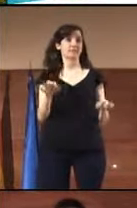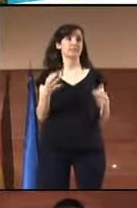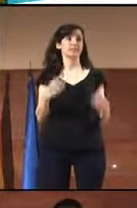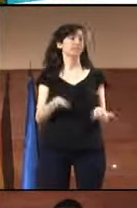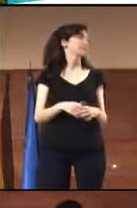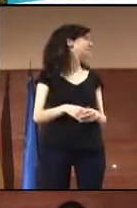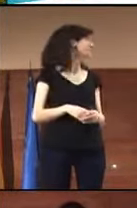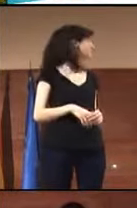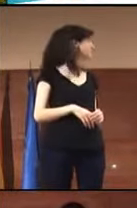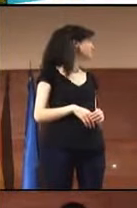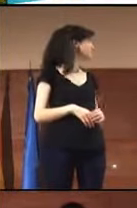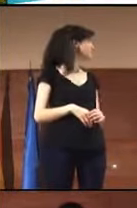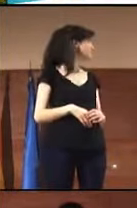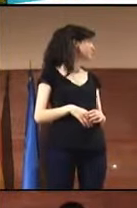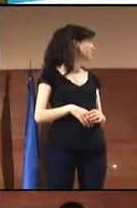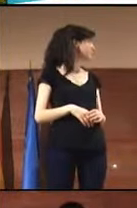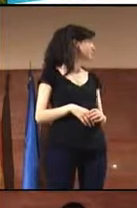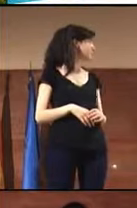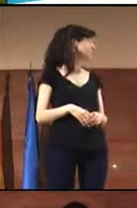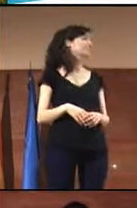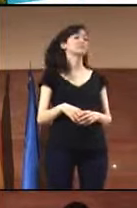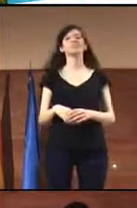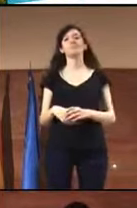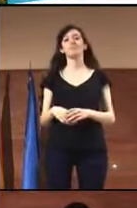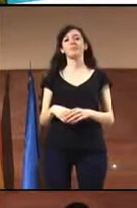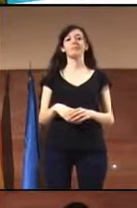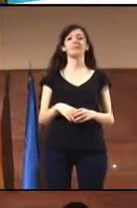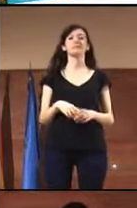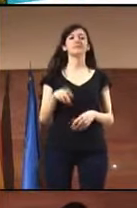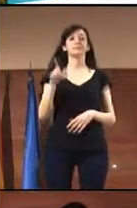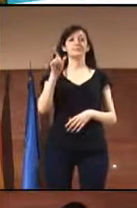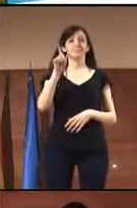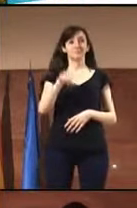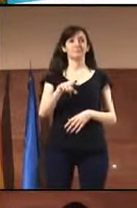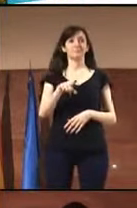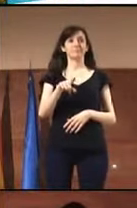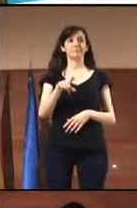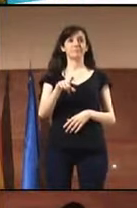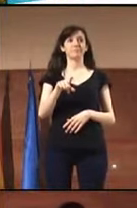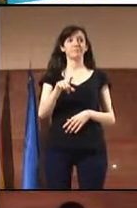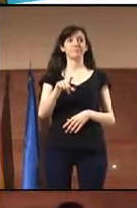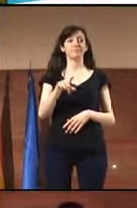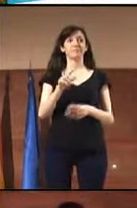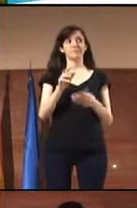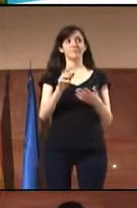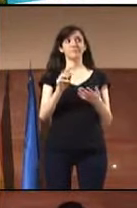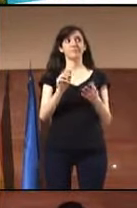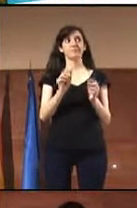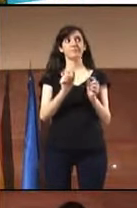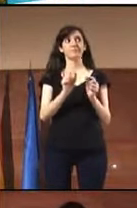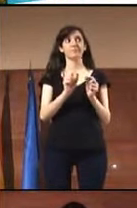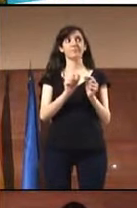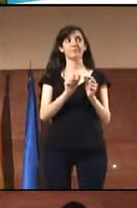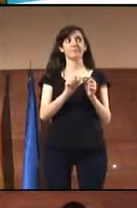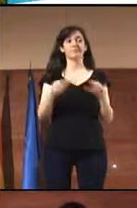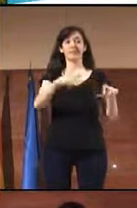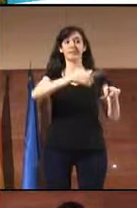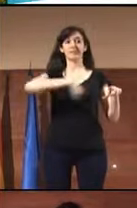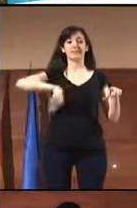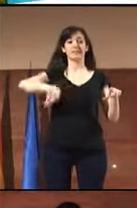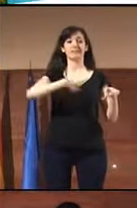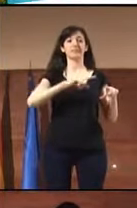para reducir la profundidad con el respaldo. Esto es de lo que hablábamos antes, la posibilidad de poder reducir en anchura la profundidad del asiento. O